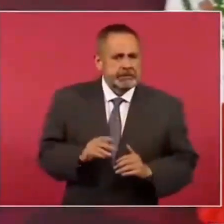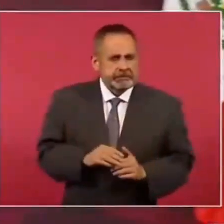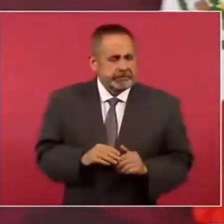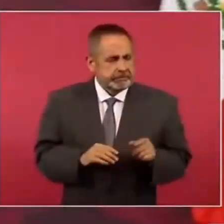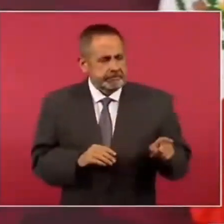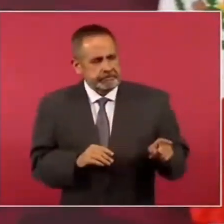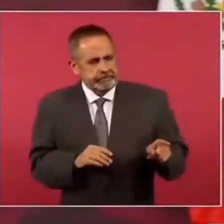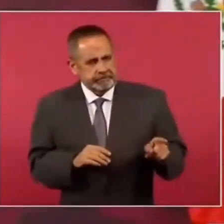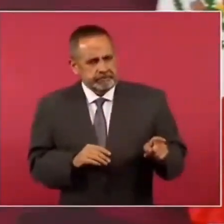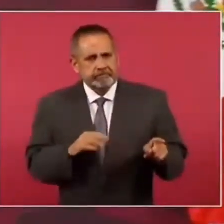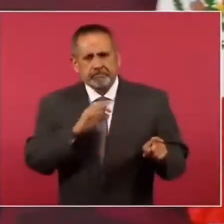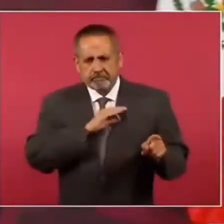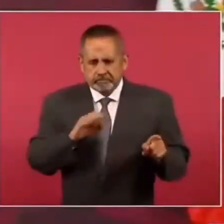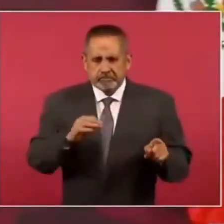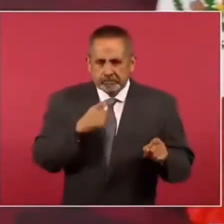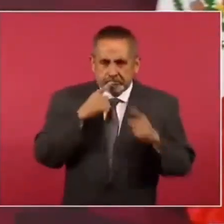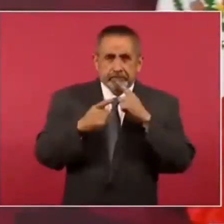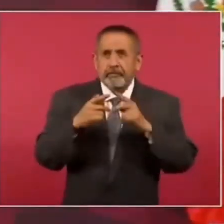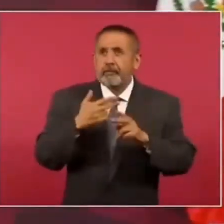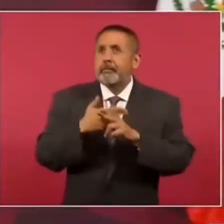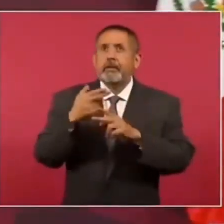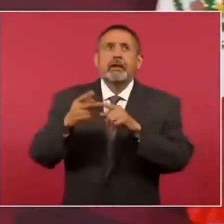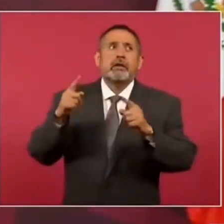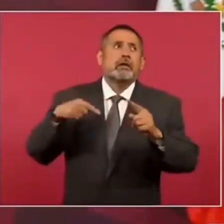esto lo íbamos a lograr hasta